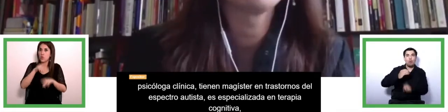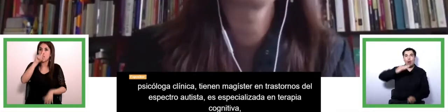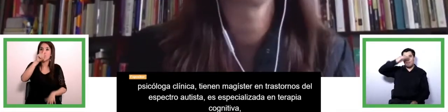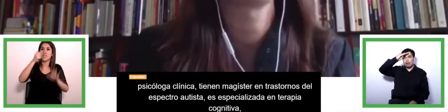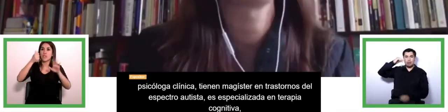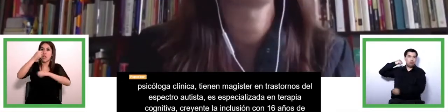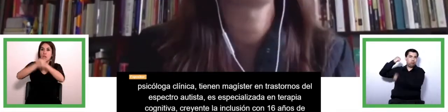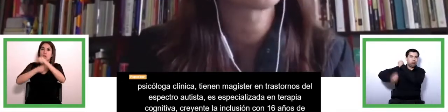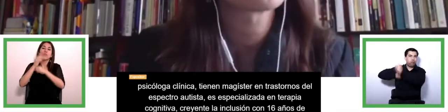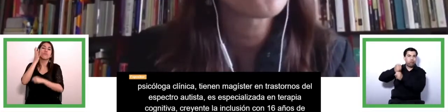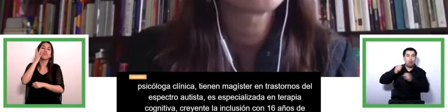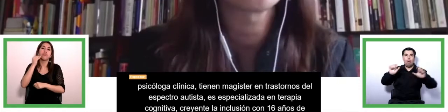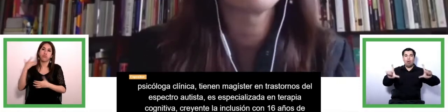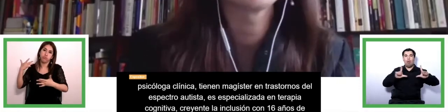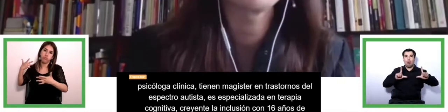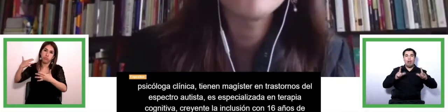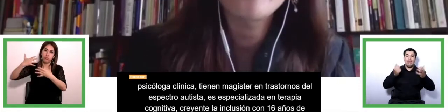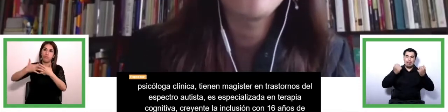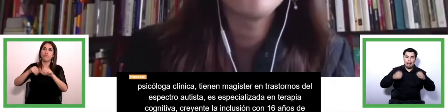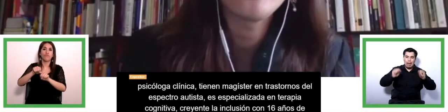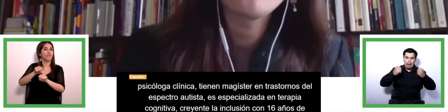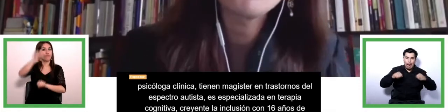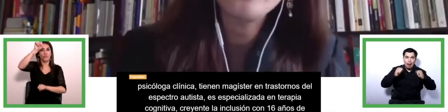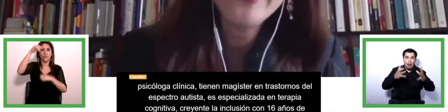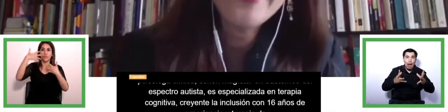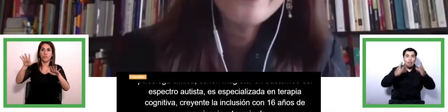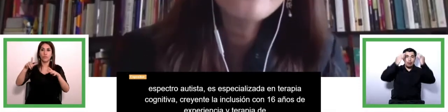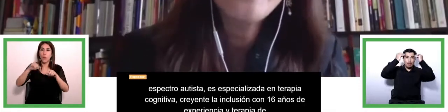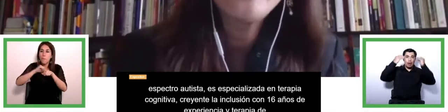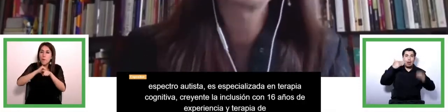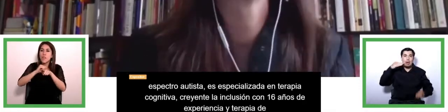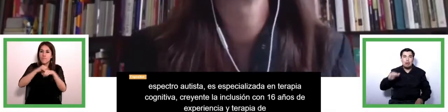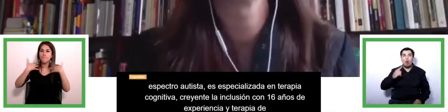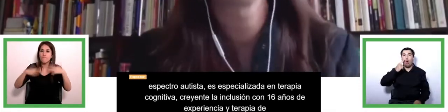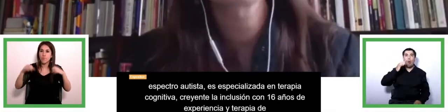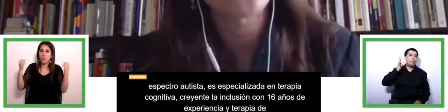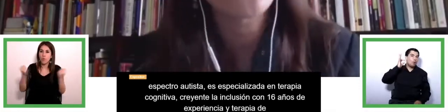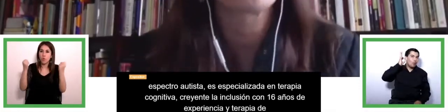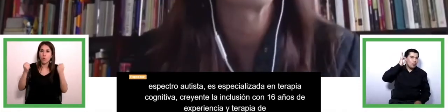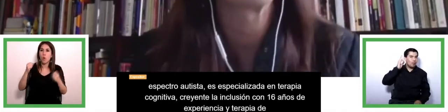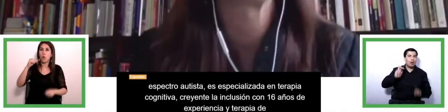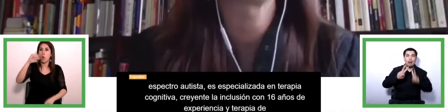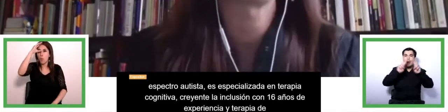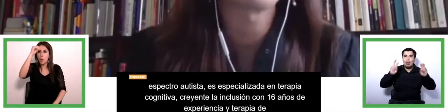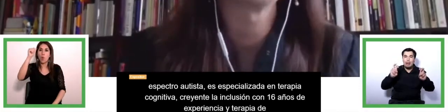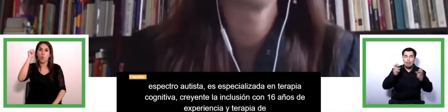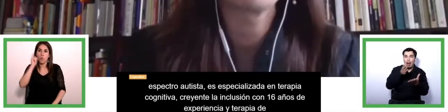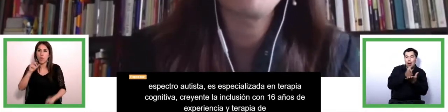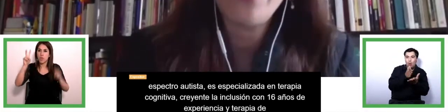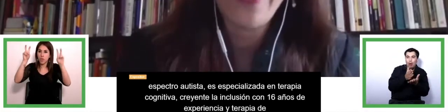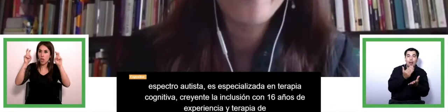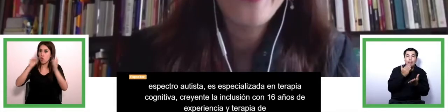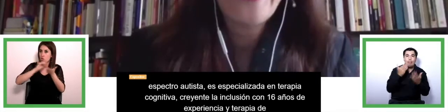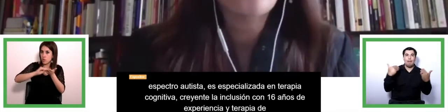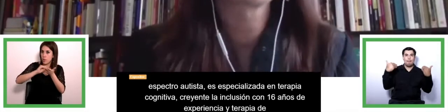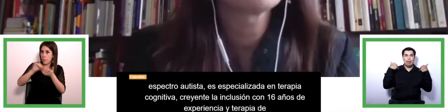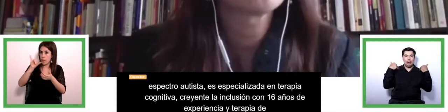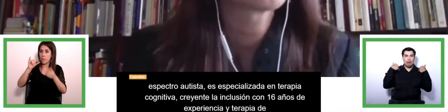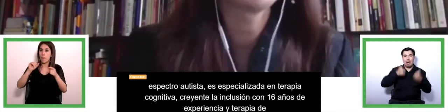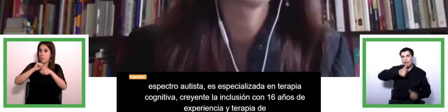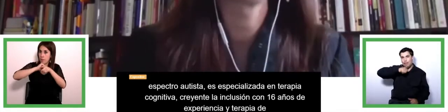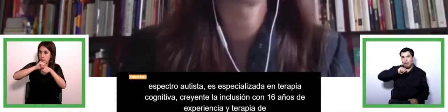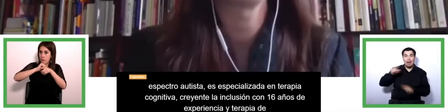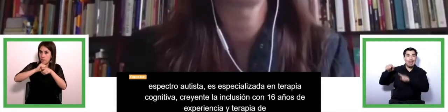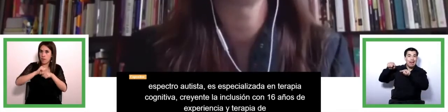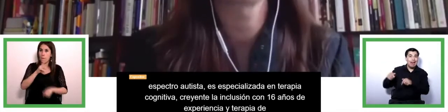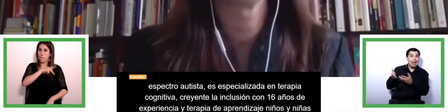experiencia en el ámbito de la educación y terapia de aprendizaje en niños y niñas, tanto a nivel escolar como en la práctica privada.